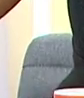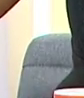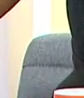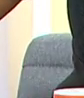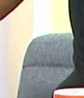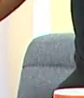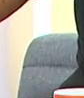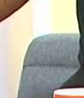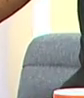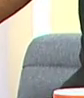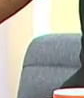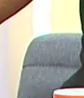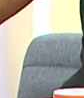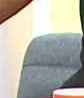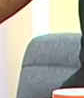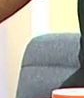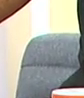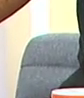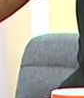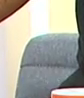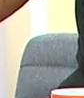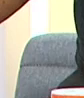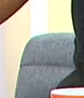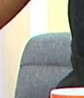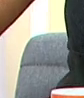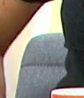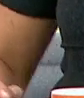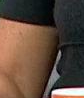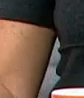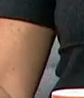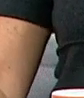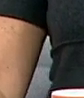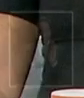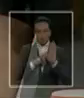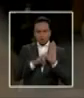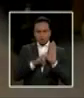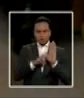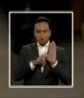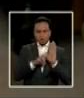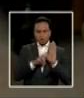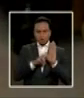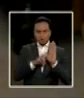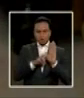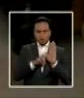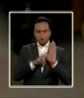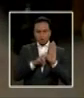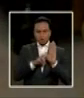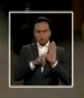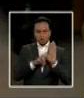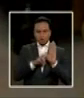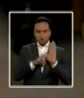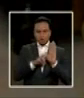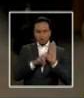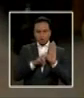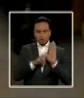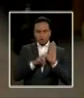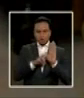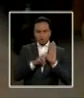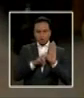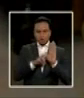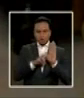Bueno, ahí está Iván Moreira haciendo sus descargos sobre esta transmisión televisiva cuando lo pincharon. La verdad